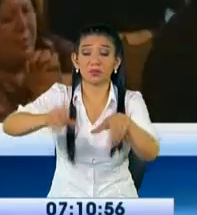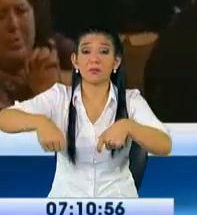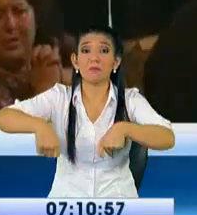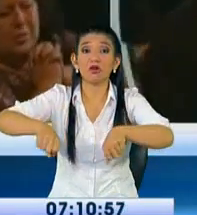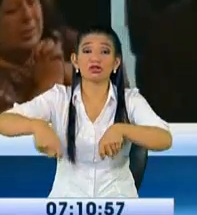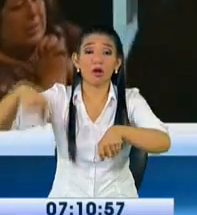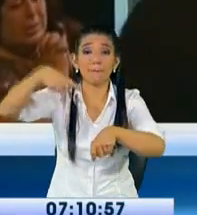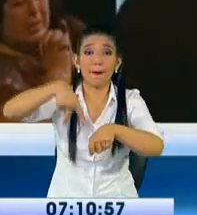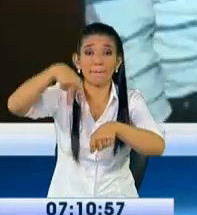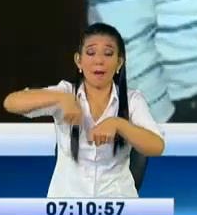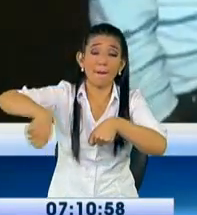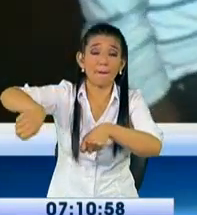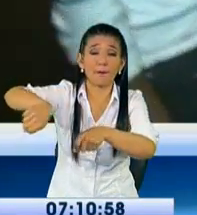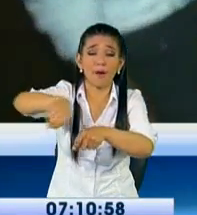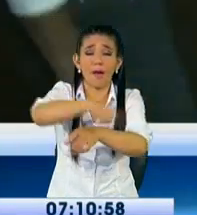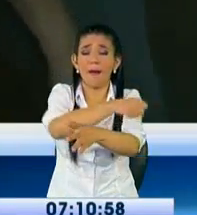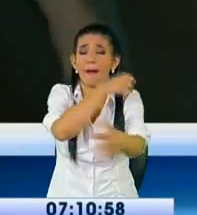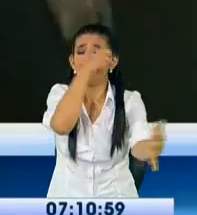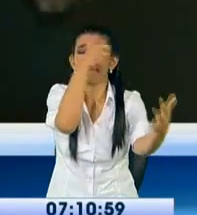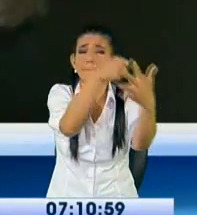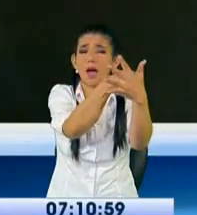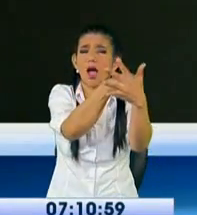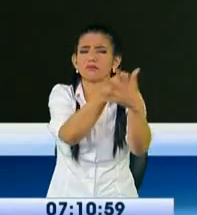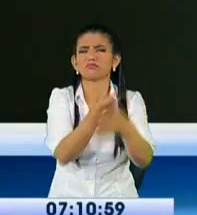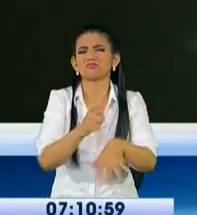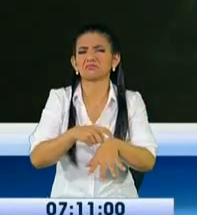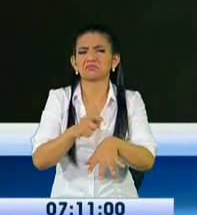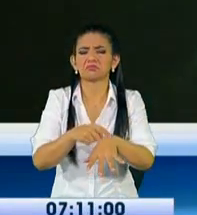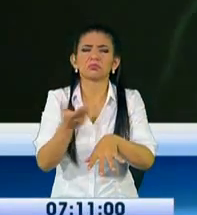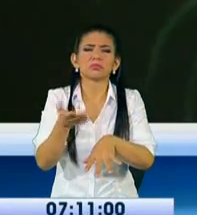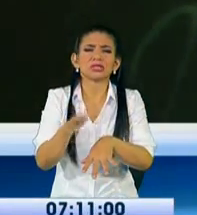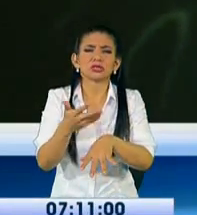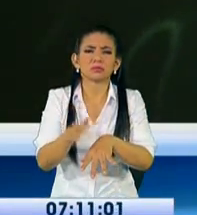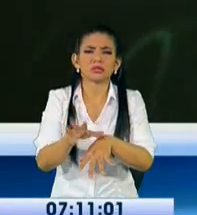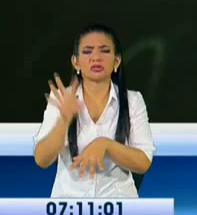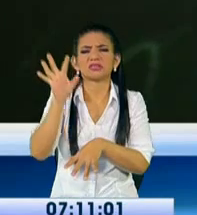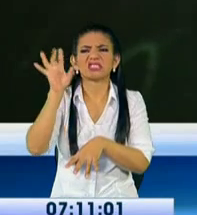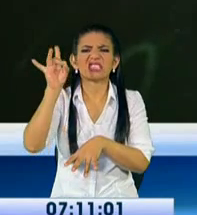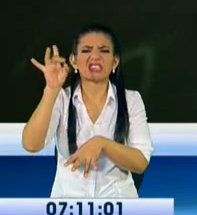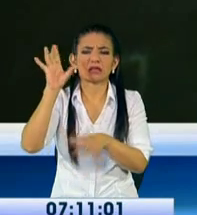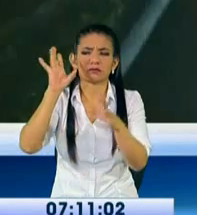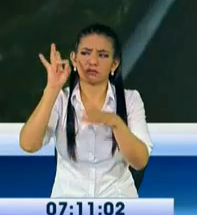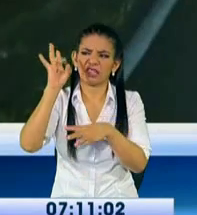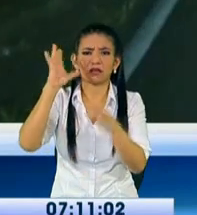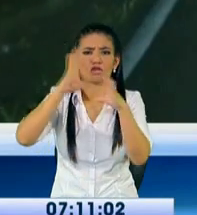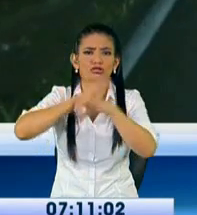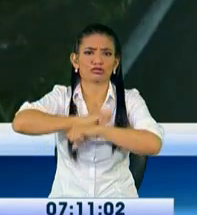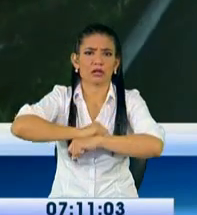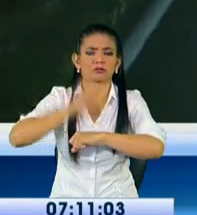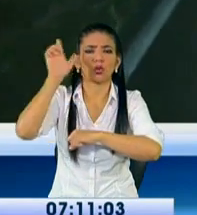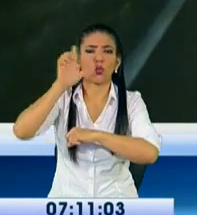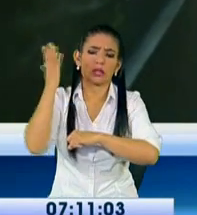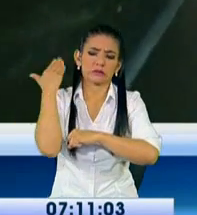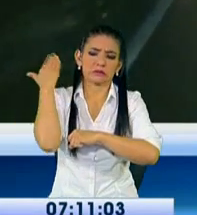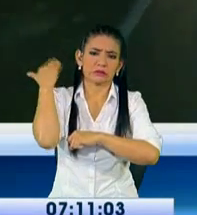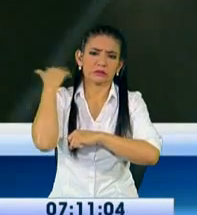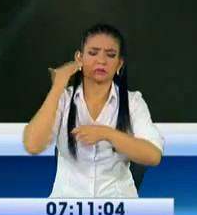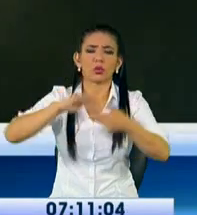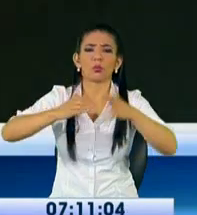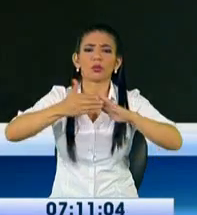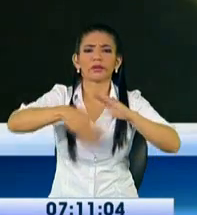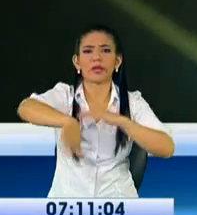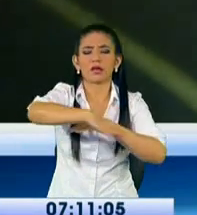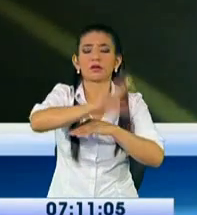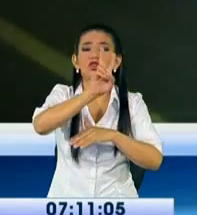una motocicleta. El percance sucedió aproximadamente a las 19 horas de este día lunes en la comuna Dos Mangas, al norte